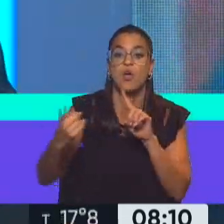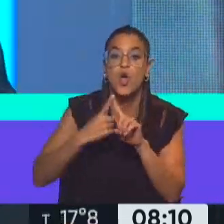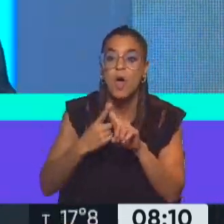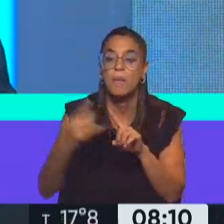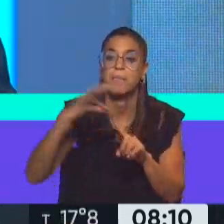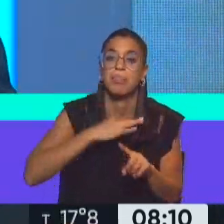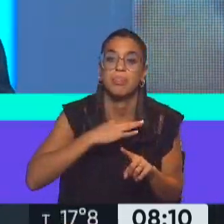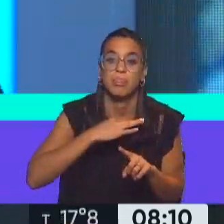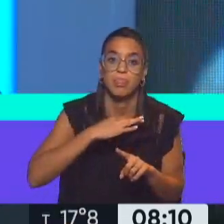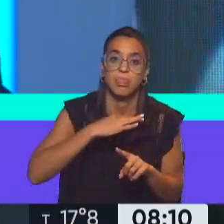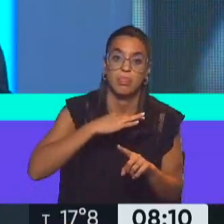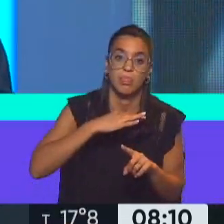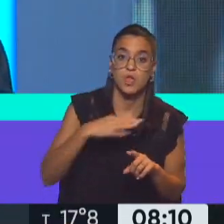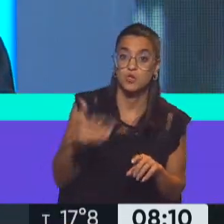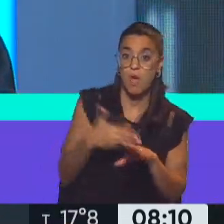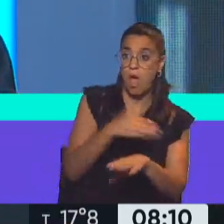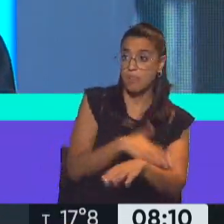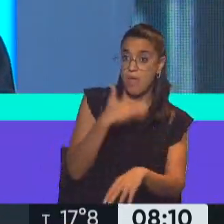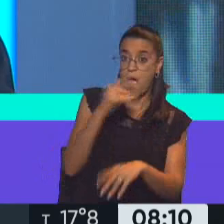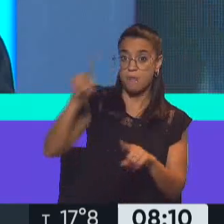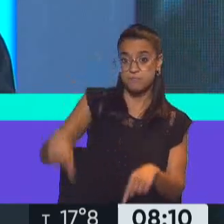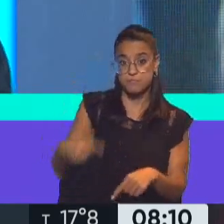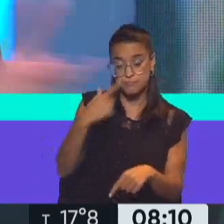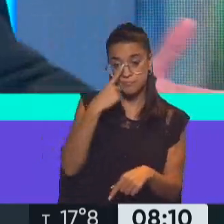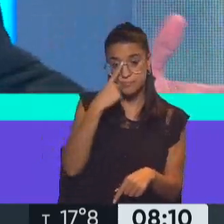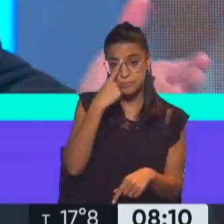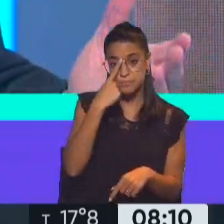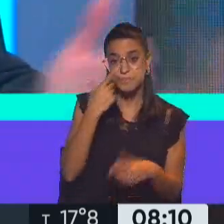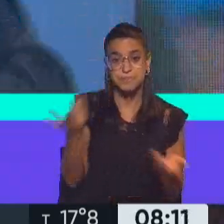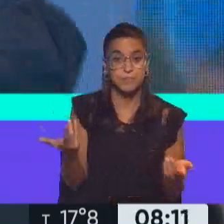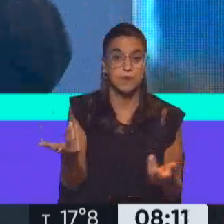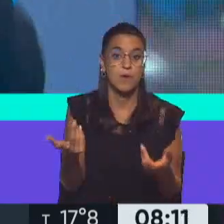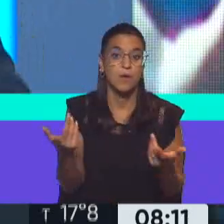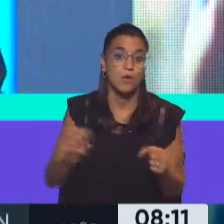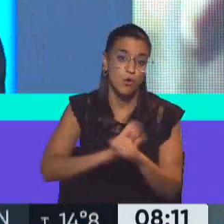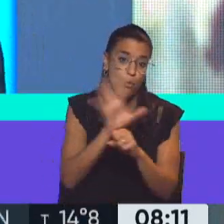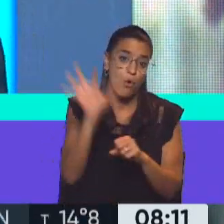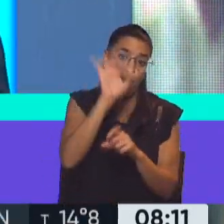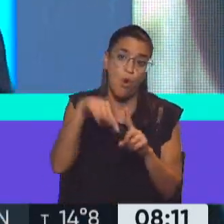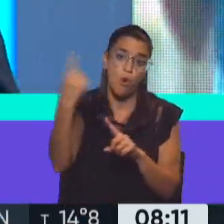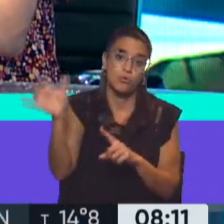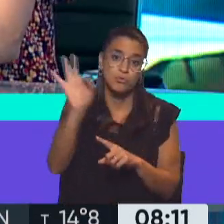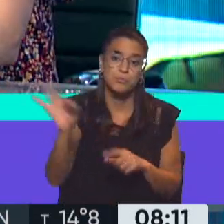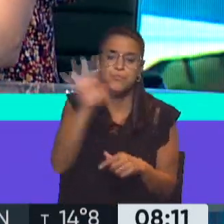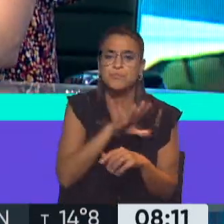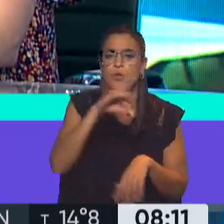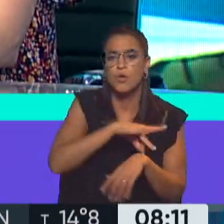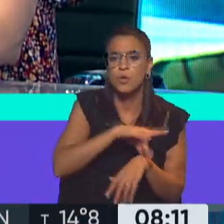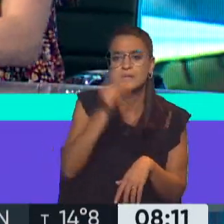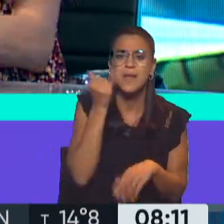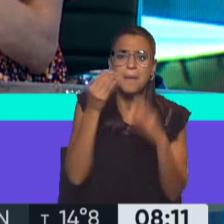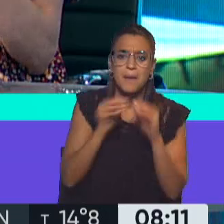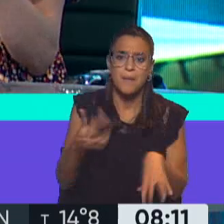ese patógeno. Y nunca lo sé tampoco con, ¿Hasta qué ocurre? con COVID, exactamente como con otros patógenos. Doctor, bueno, ya comenzó